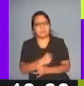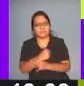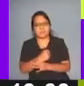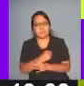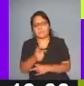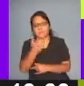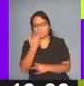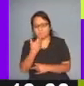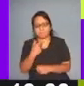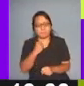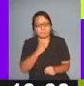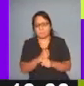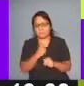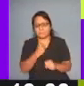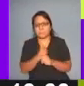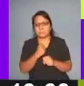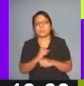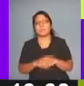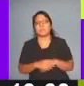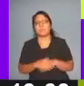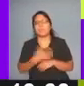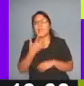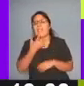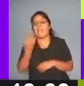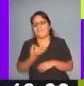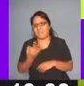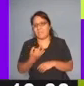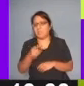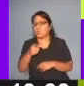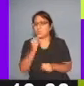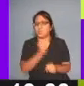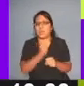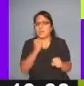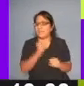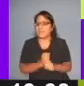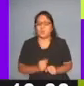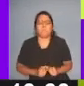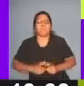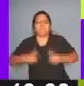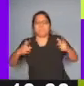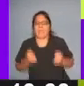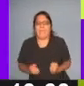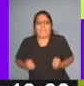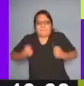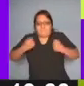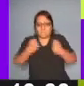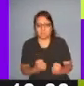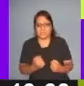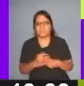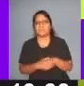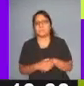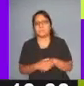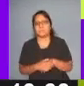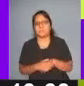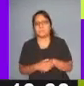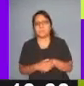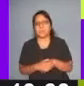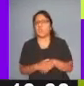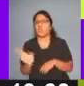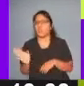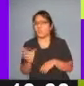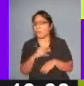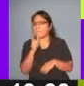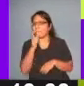de servicio, enorme sacrificio. En sus palabras, esfuerzo, casi todos usaron esa